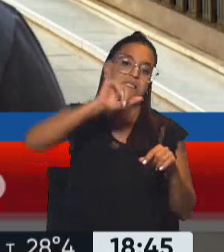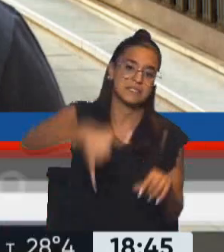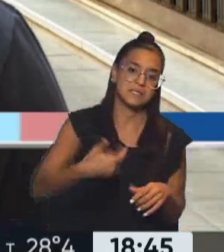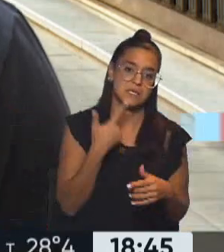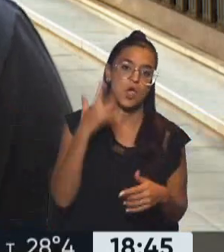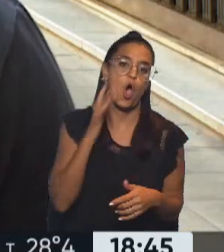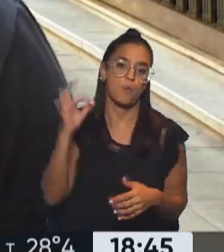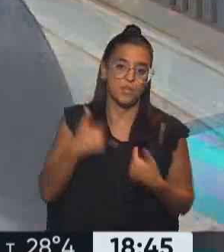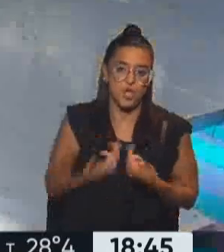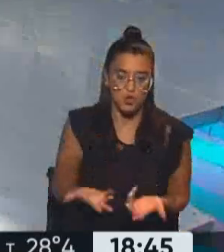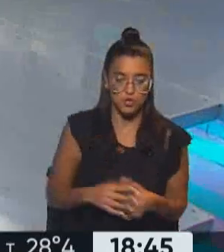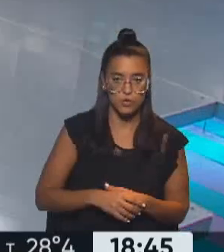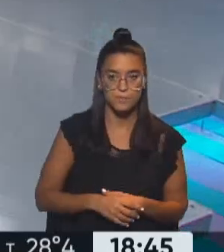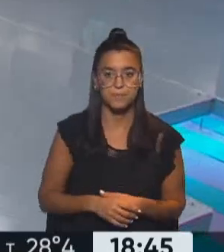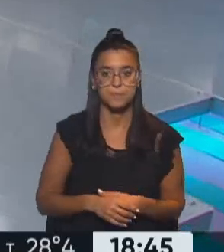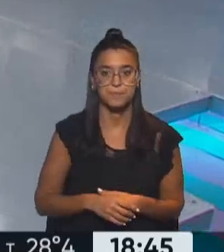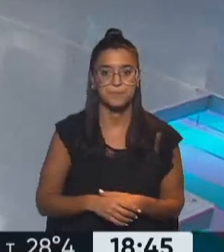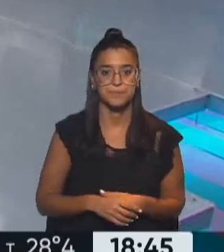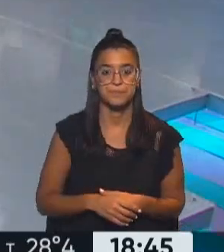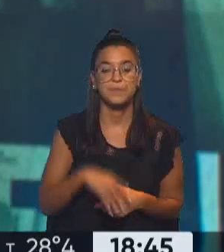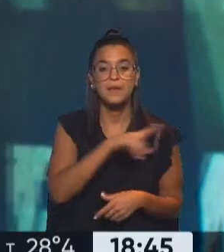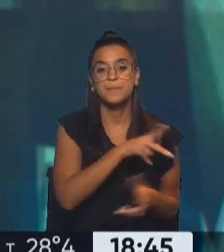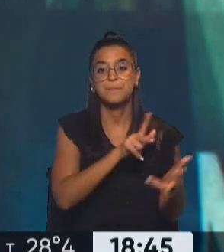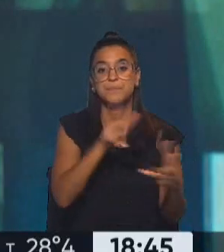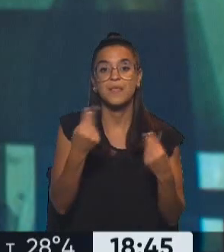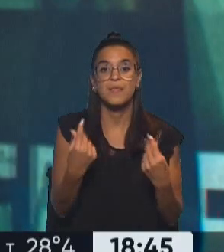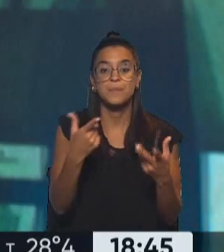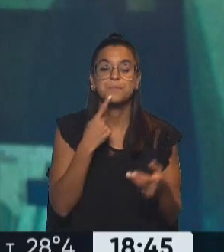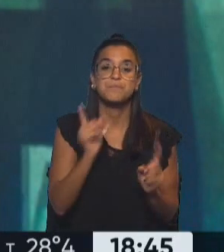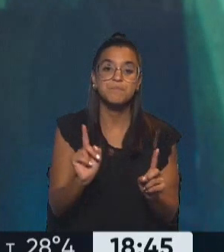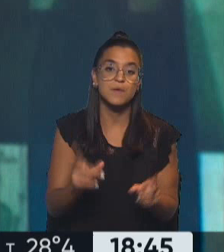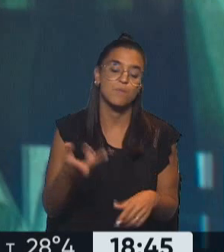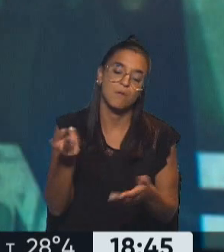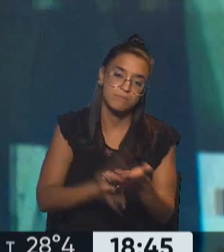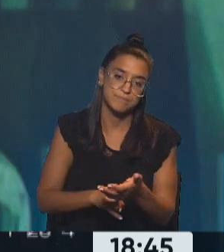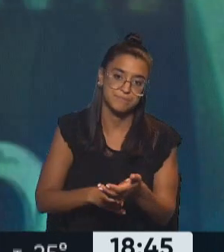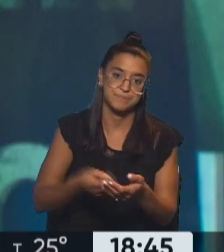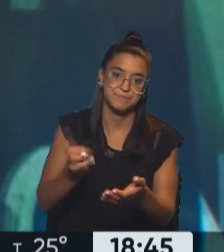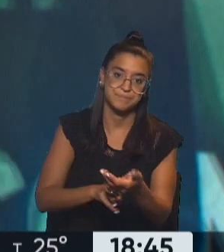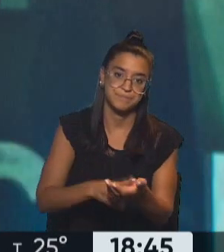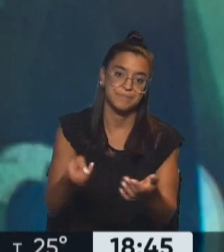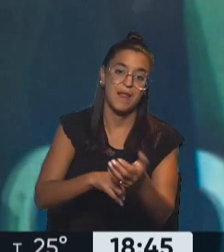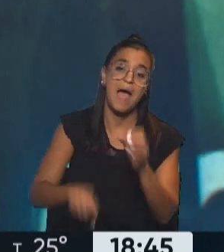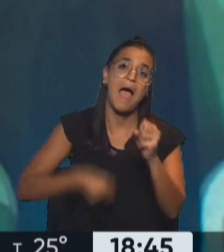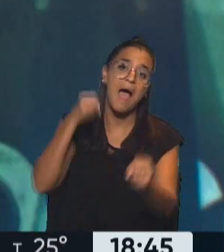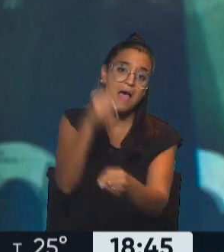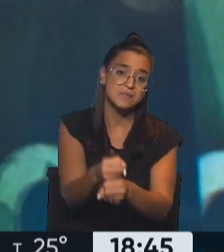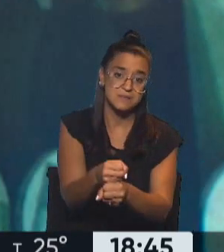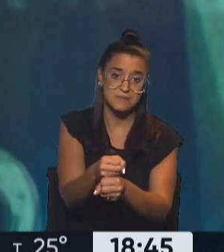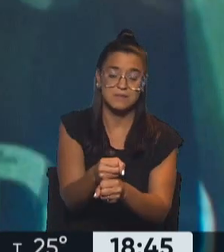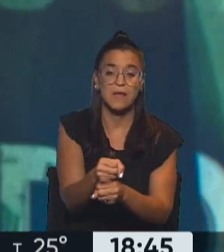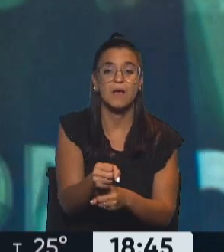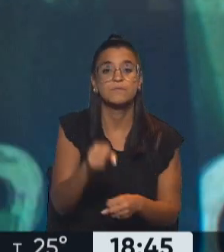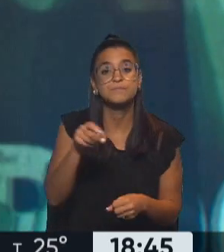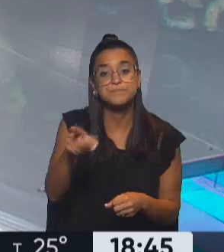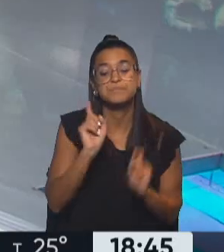una posición más firme. Esto que escuchábamos, Gaby, es lo que vamos a escuchar un montón hasta tanto